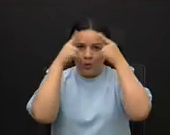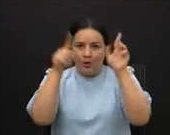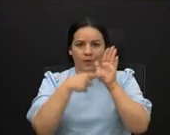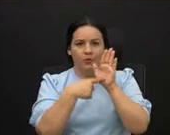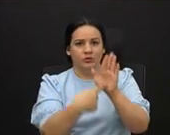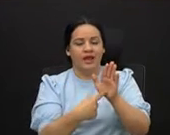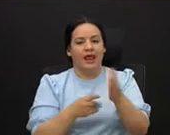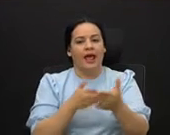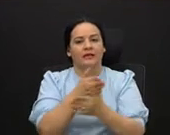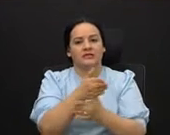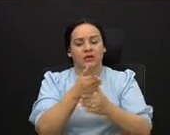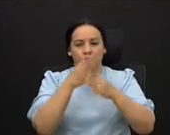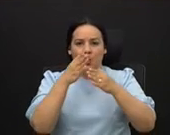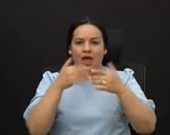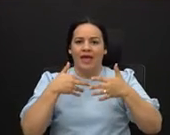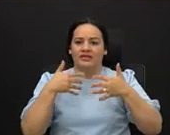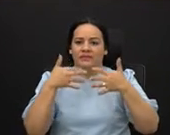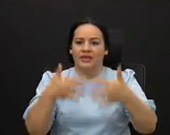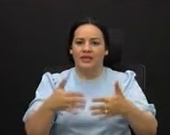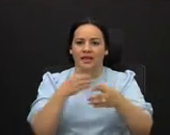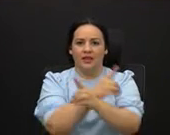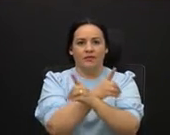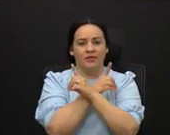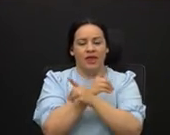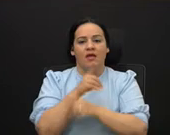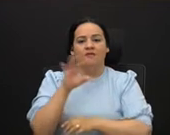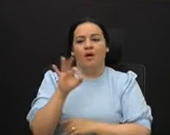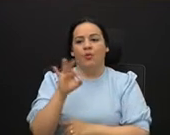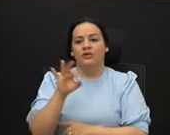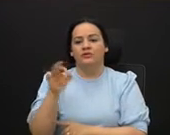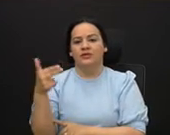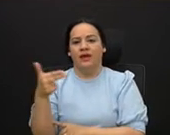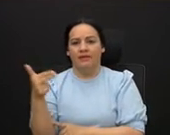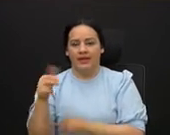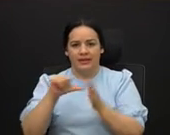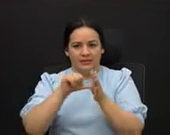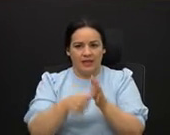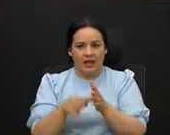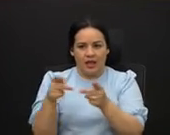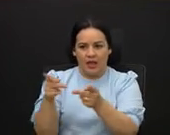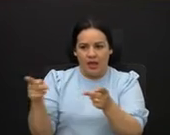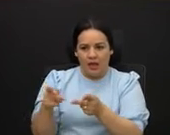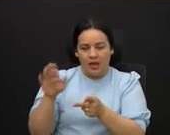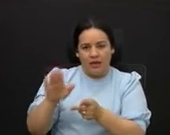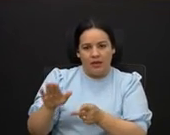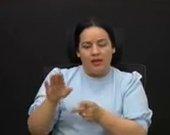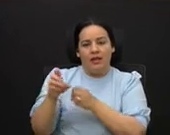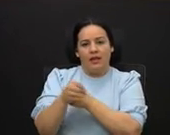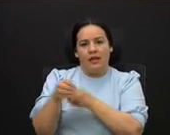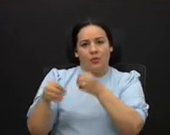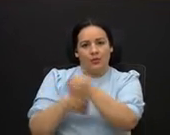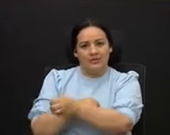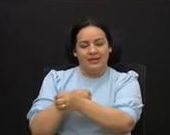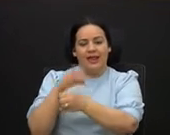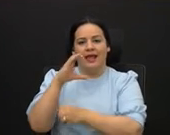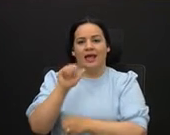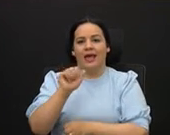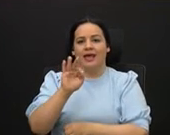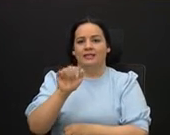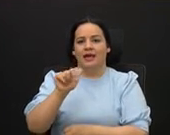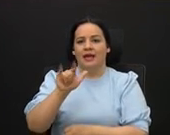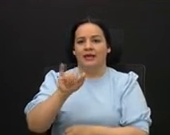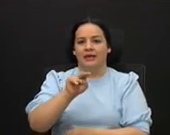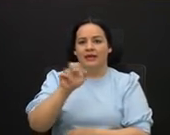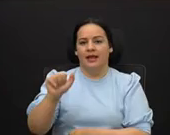de la Defensoría por parte del señor Fabricio Chavarría, destacado en el despacho de doña Catalina. Ninguno